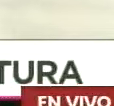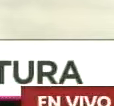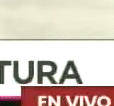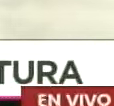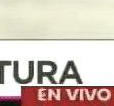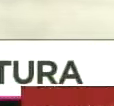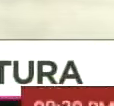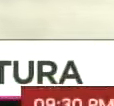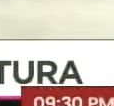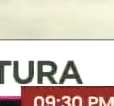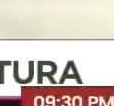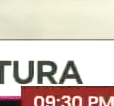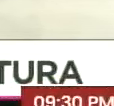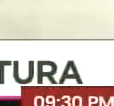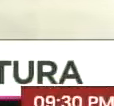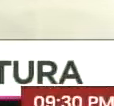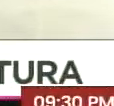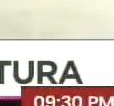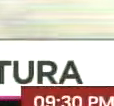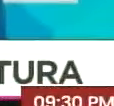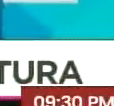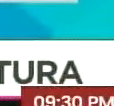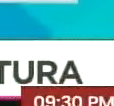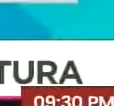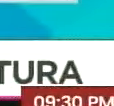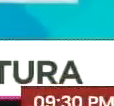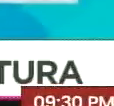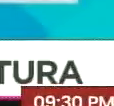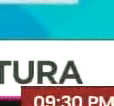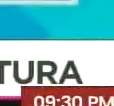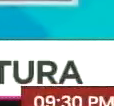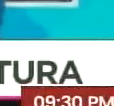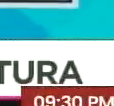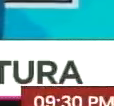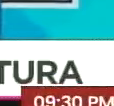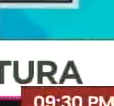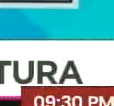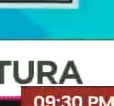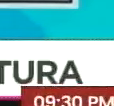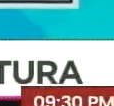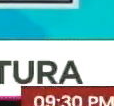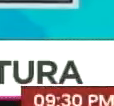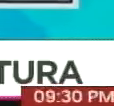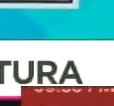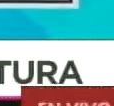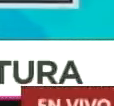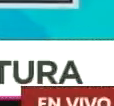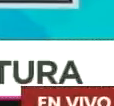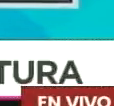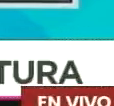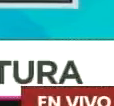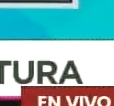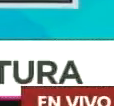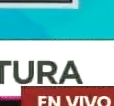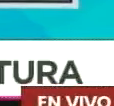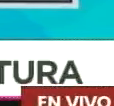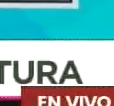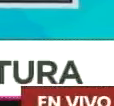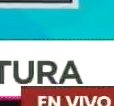Si Bolívar baila, Bolívar cabalga, nosotros avanzamos. Muchas gracias. Y ahora